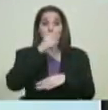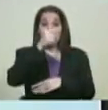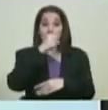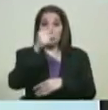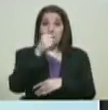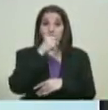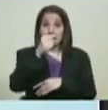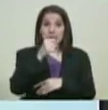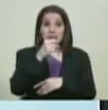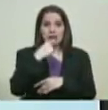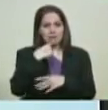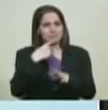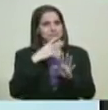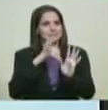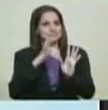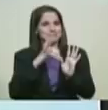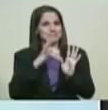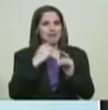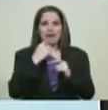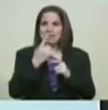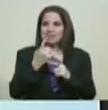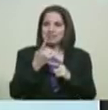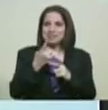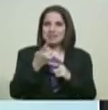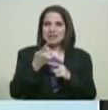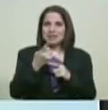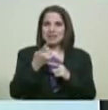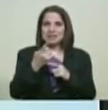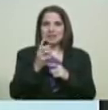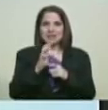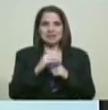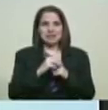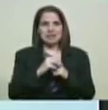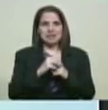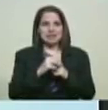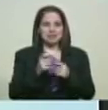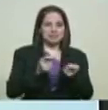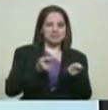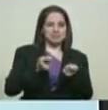de manera pícara, no sé si tiene traducción pícara,